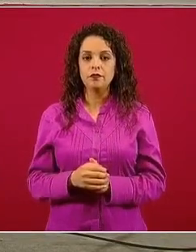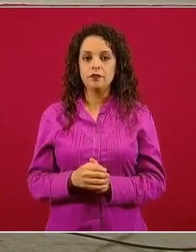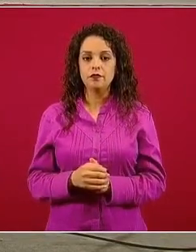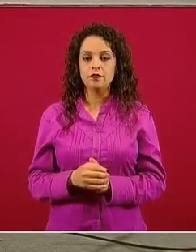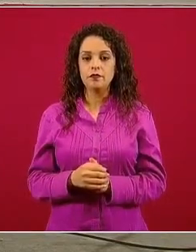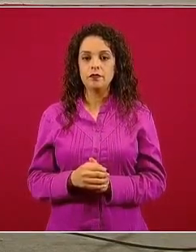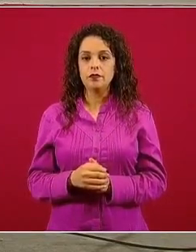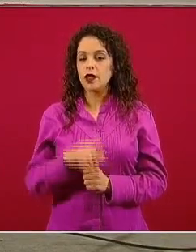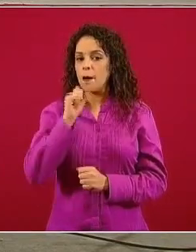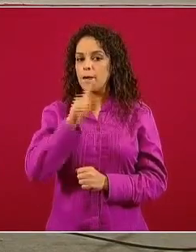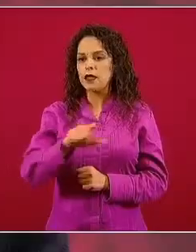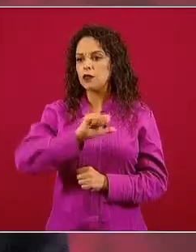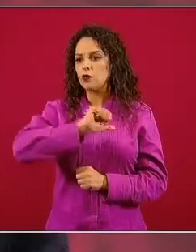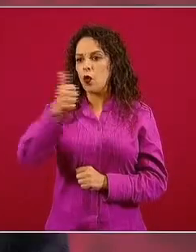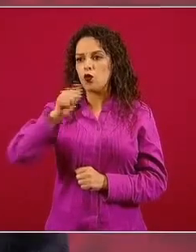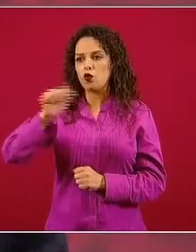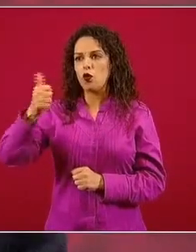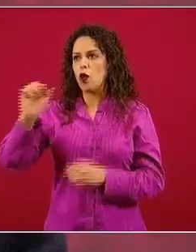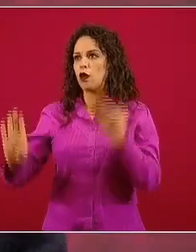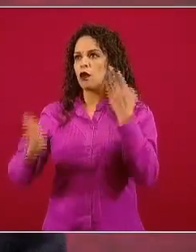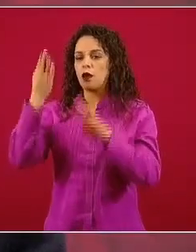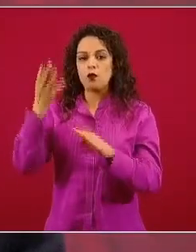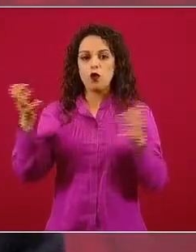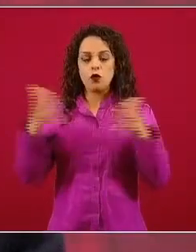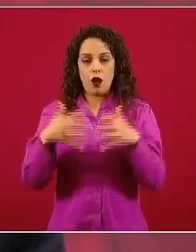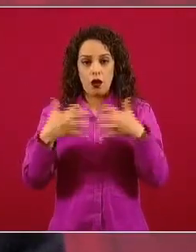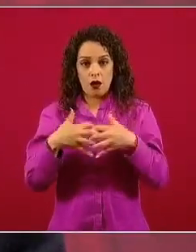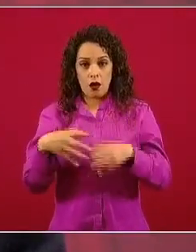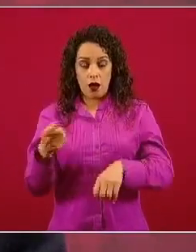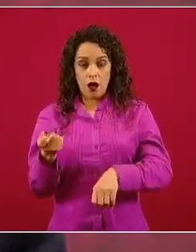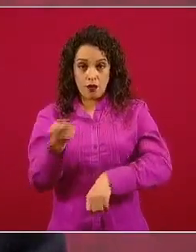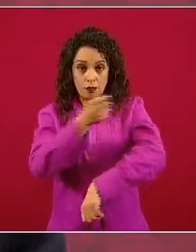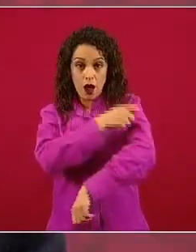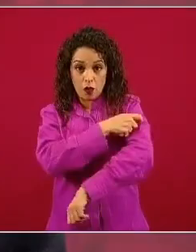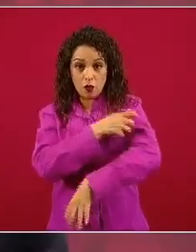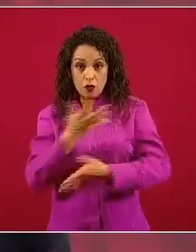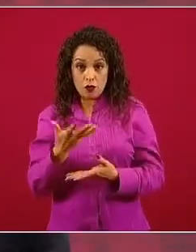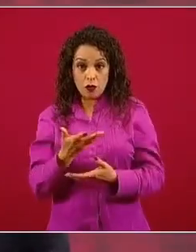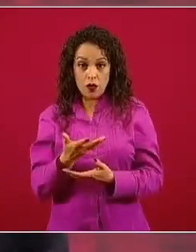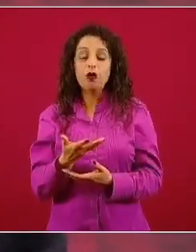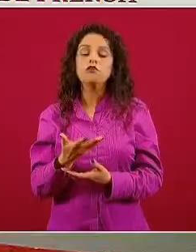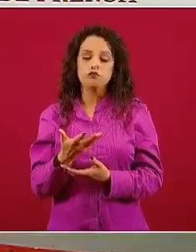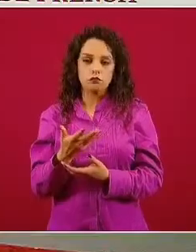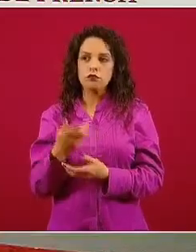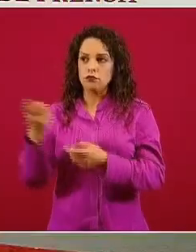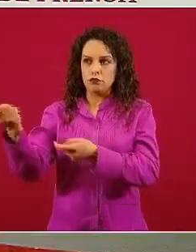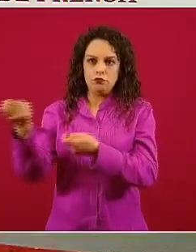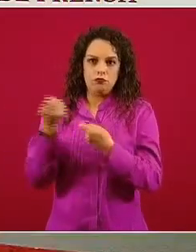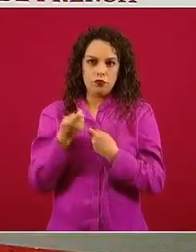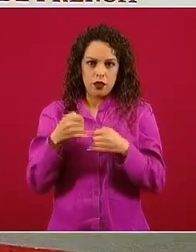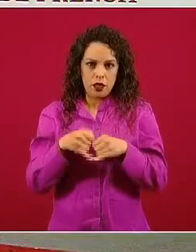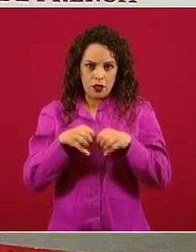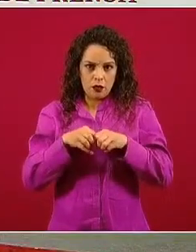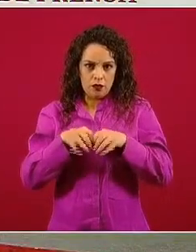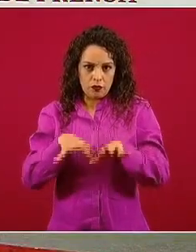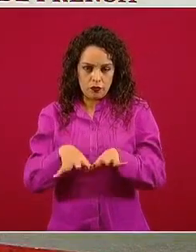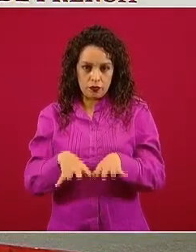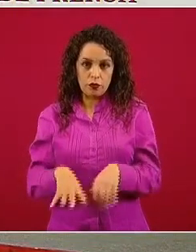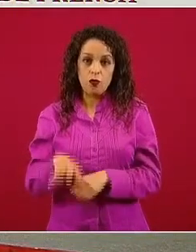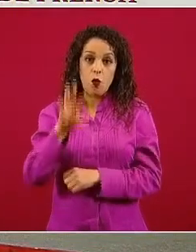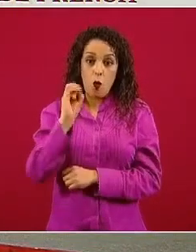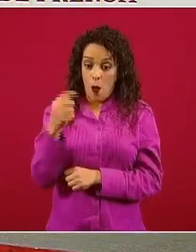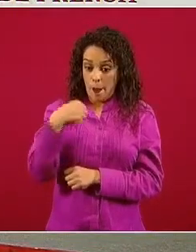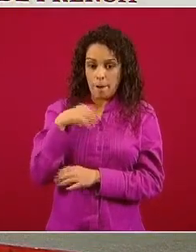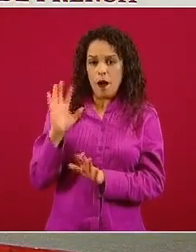desarrolladores de vacunas en el mundo, pues bueno, esta información finalmente sea puesta a disposición al menos de la Organización Mundial de